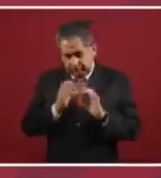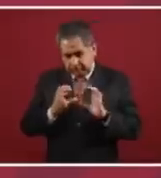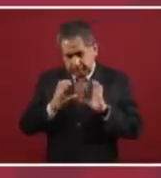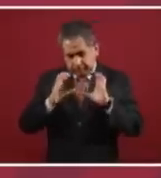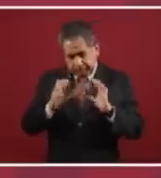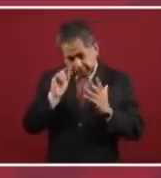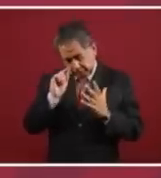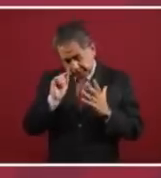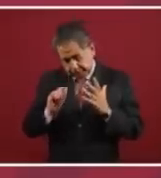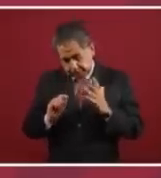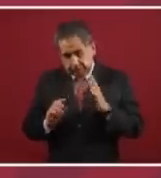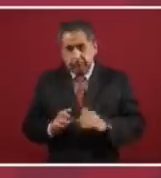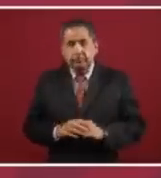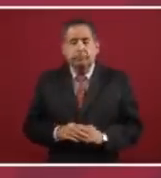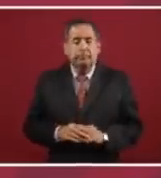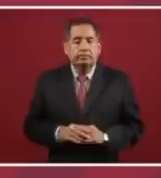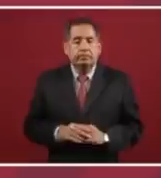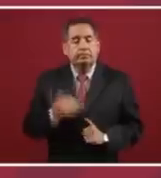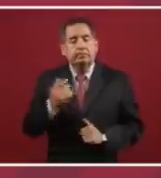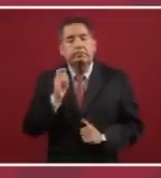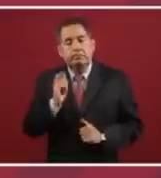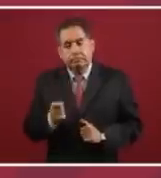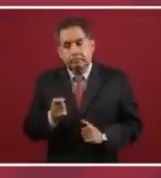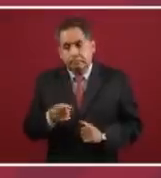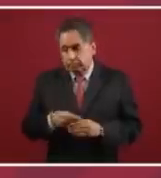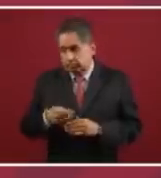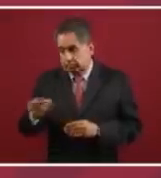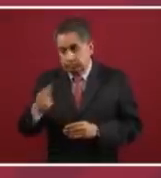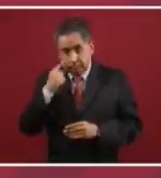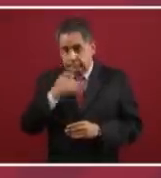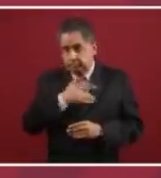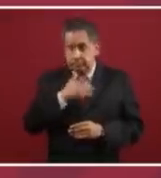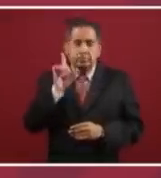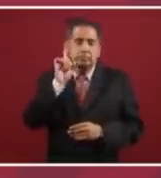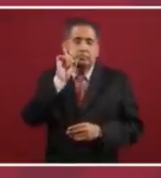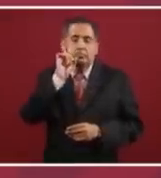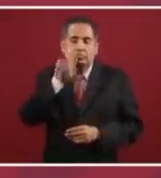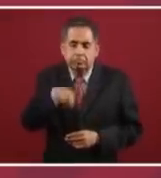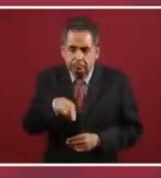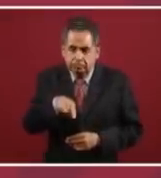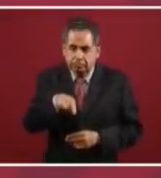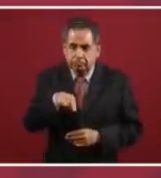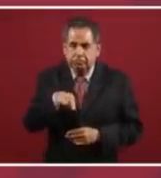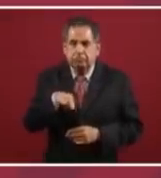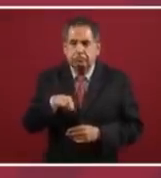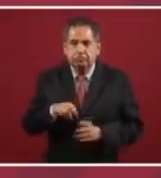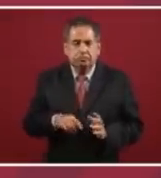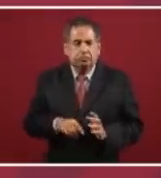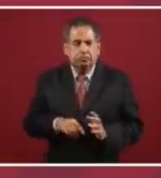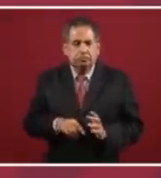detalle. Y que, si les parece, mañana